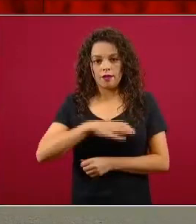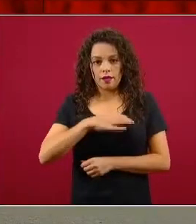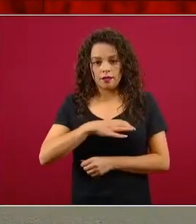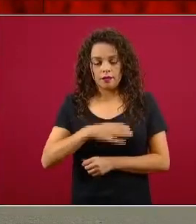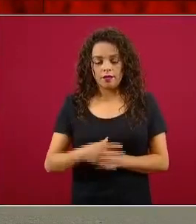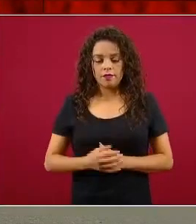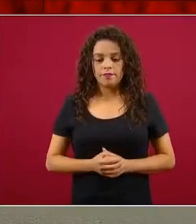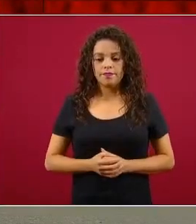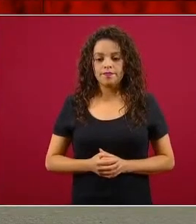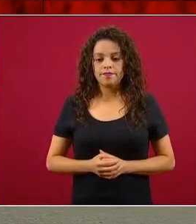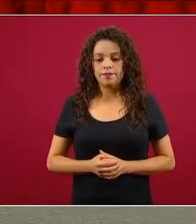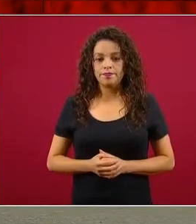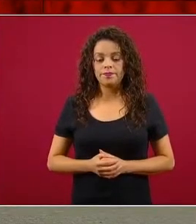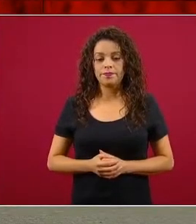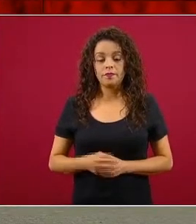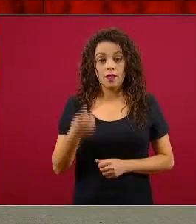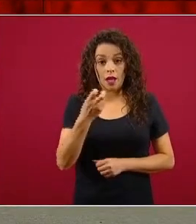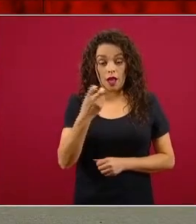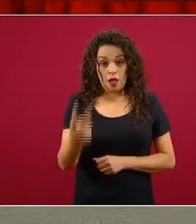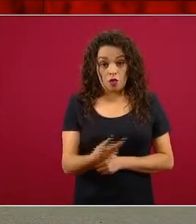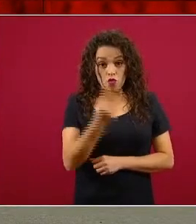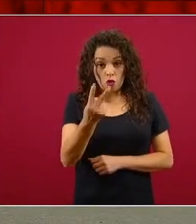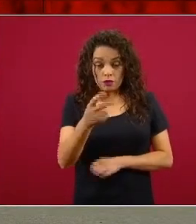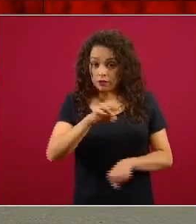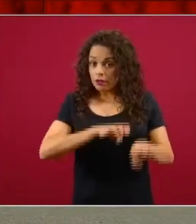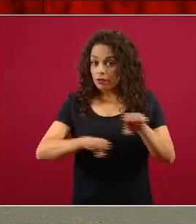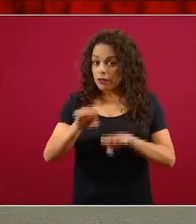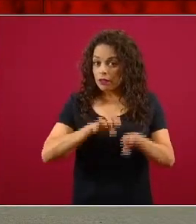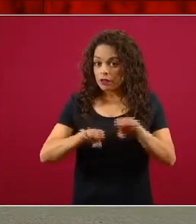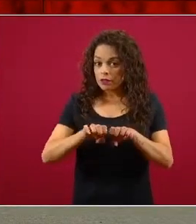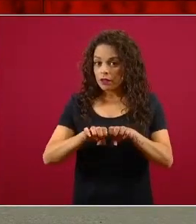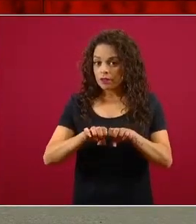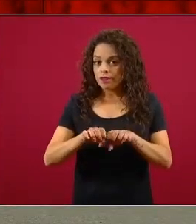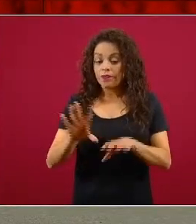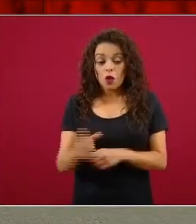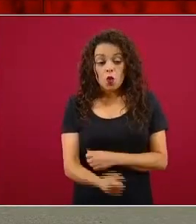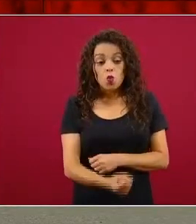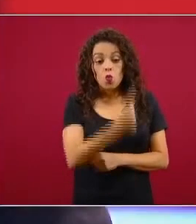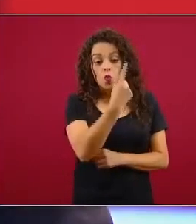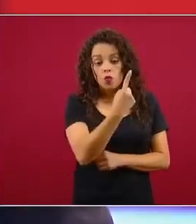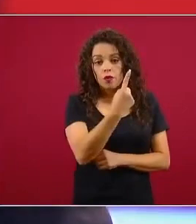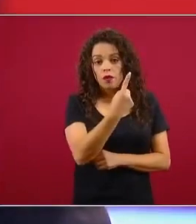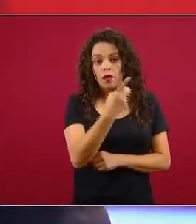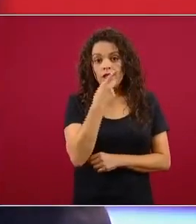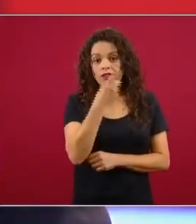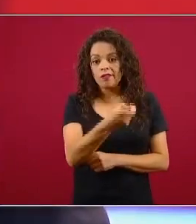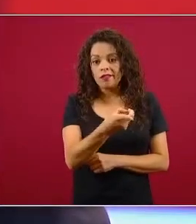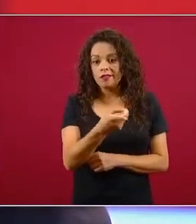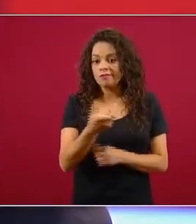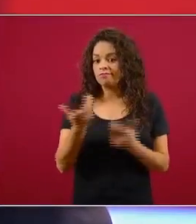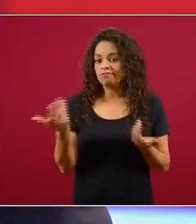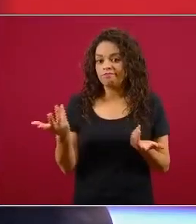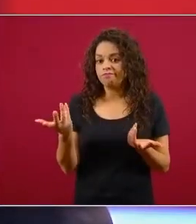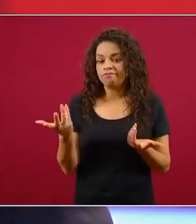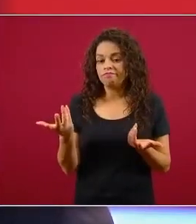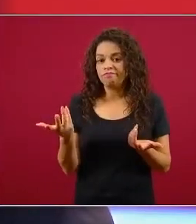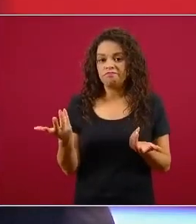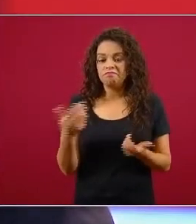De estas 2 compañías, resulta que una de ellas decidió que ya no le era rentable fabricar la